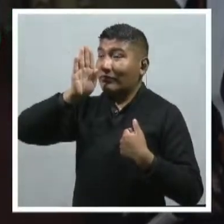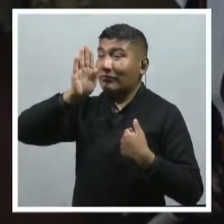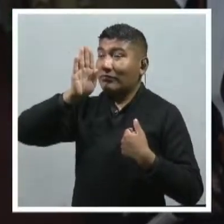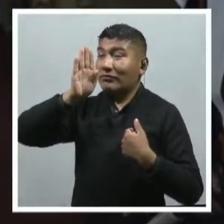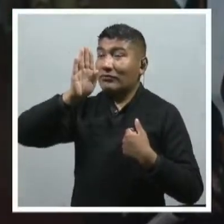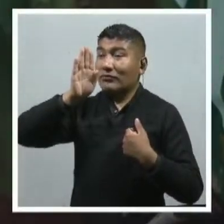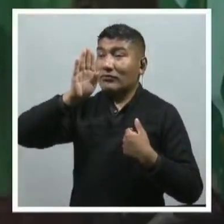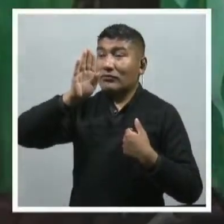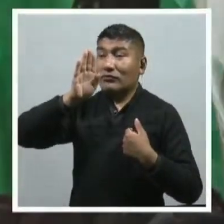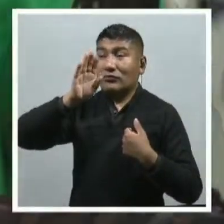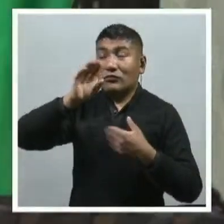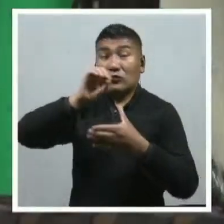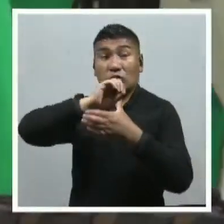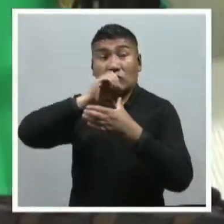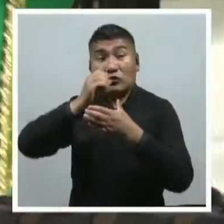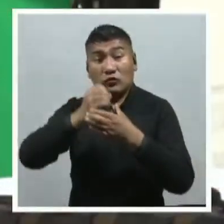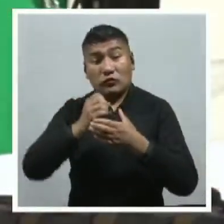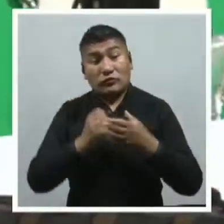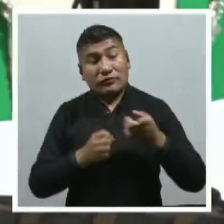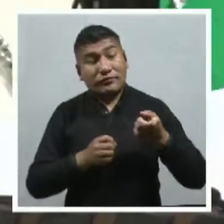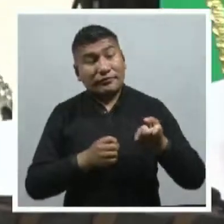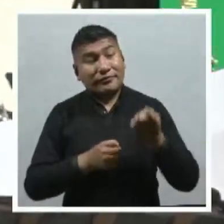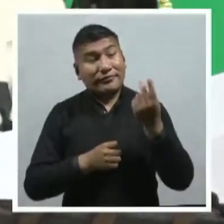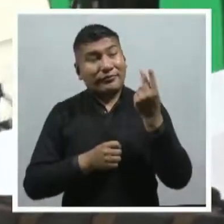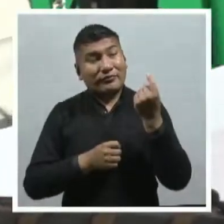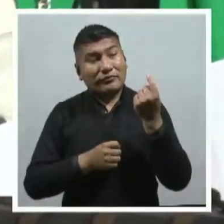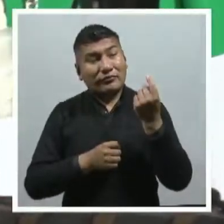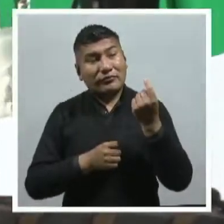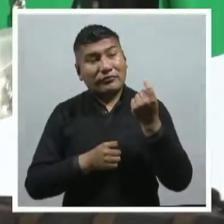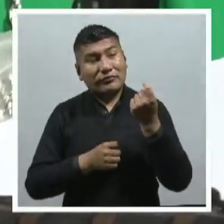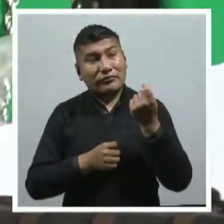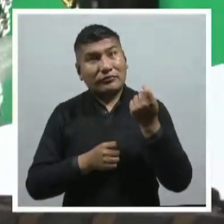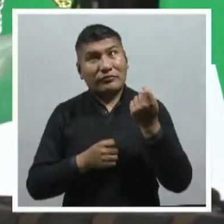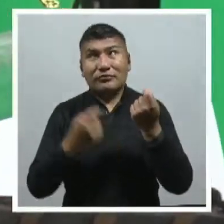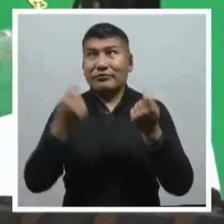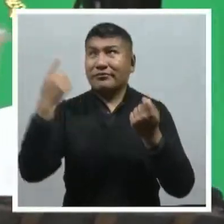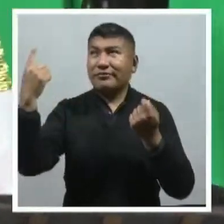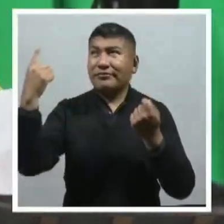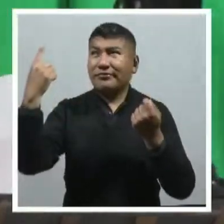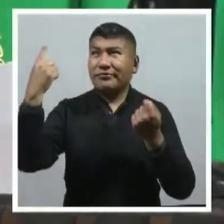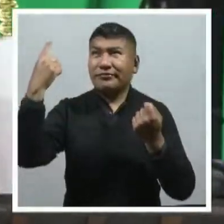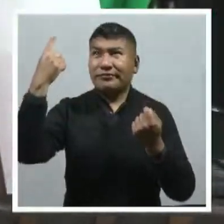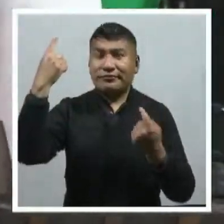o entre el dinero. No hay otra.